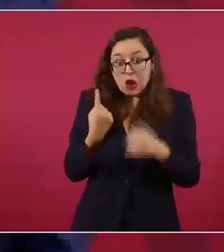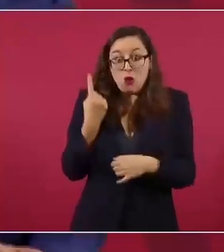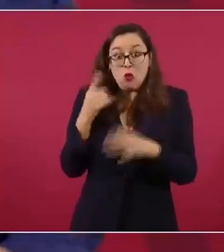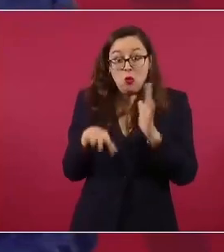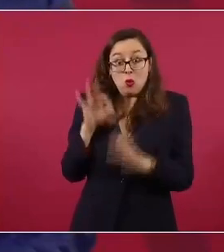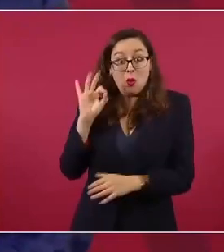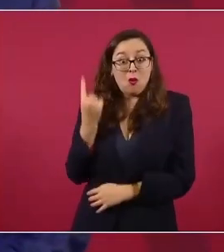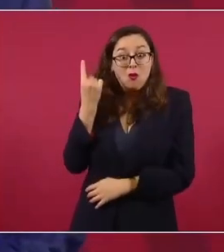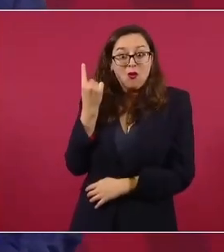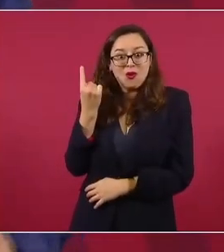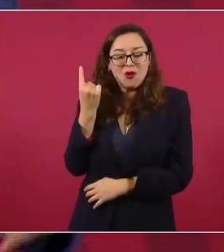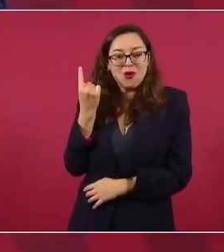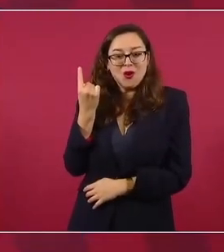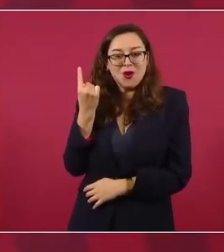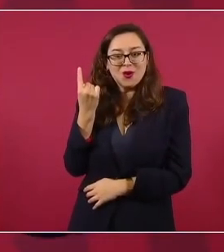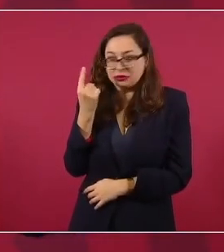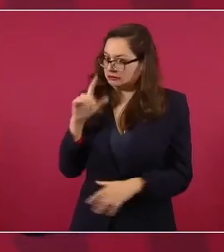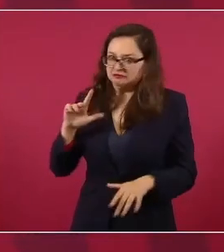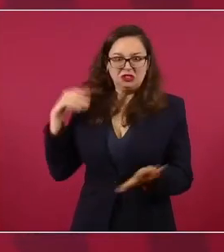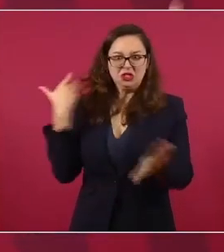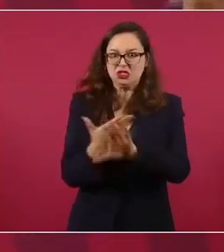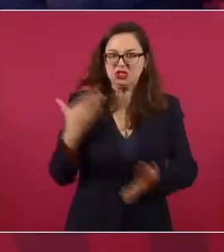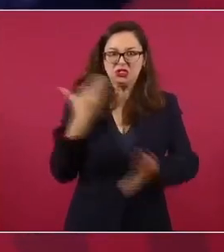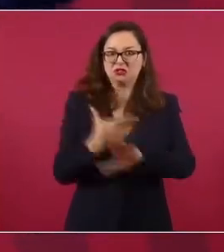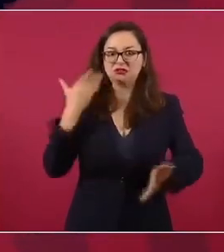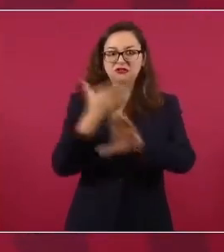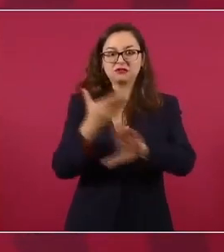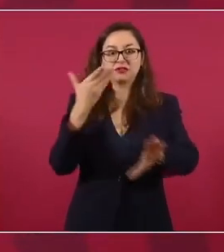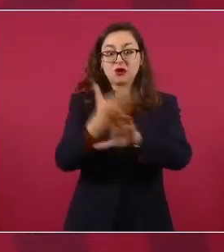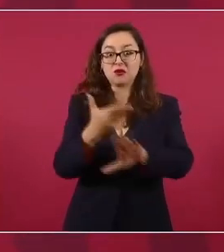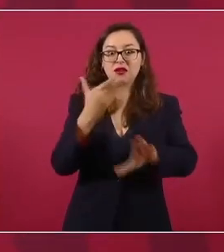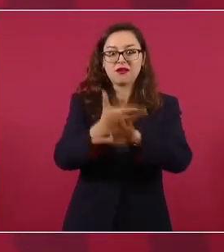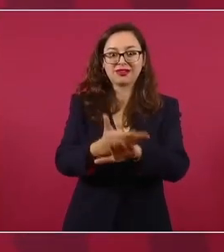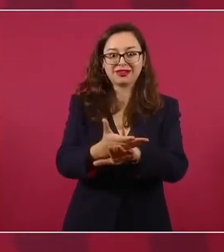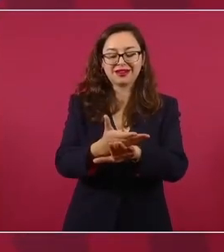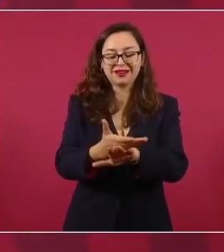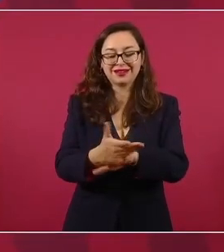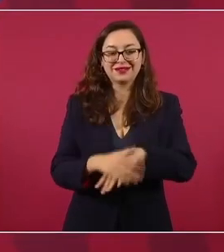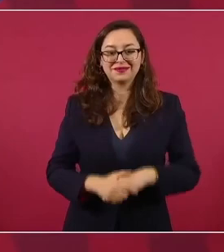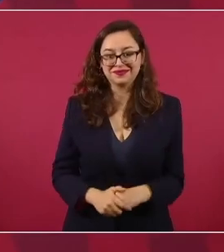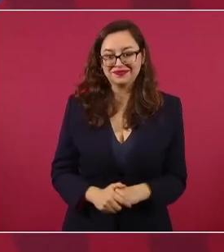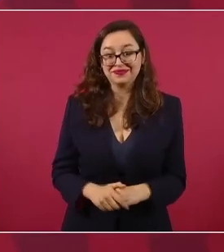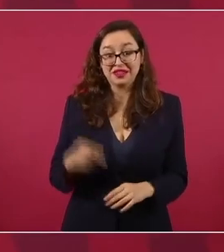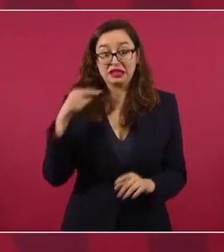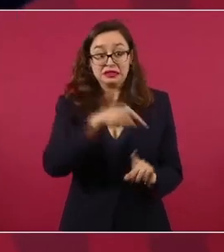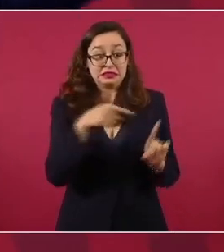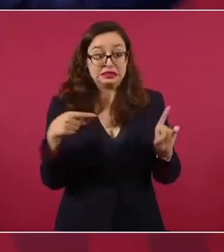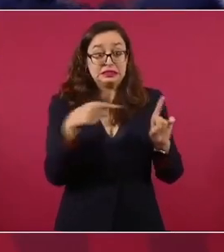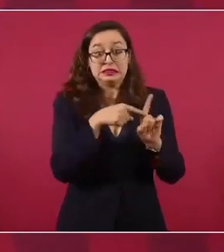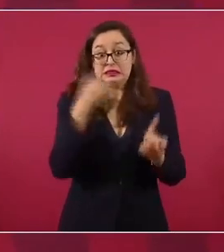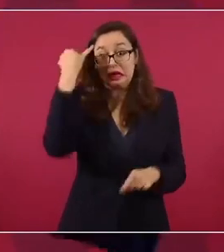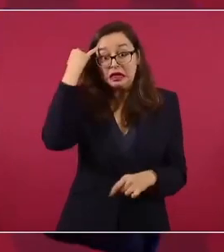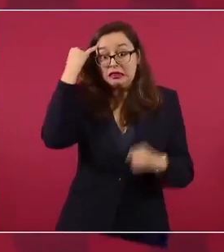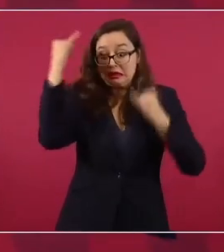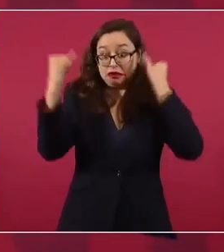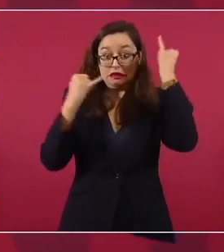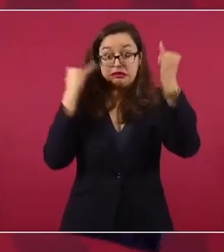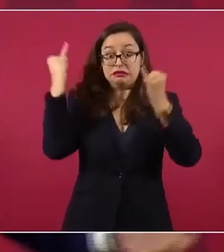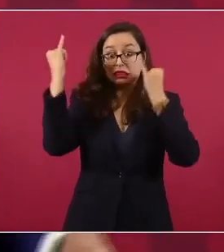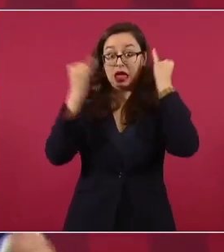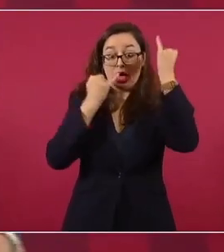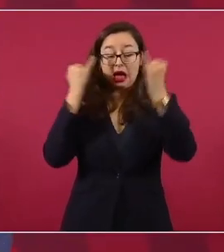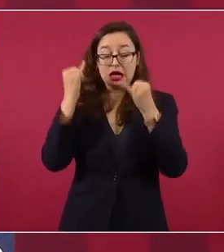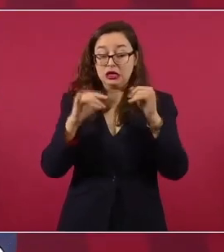encontró. Es decir, es que se va a concentrar, ¿no?, todo el poder